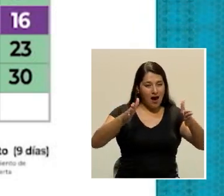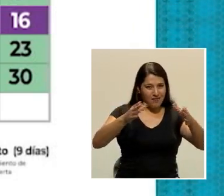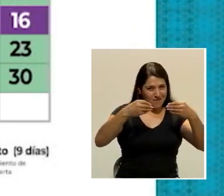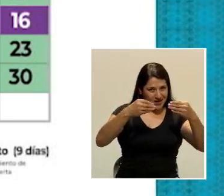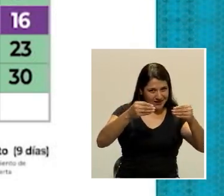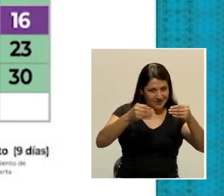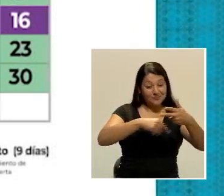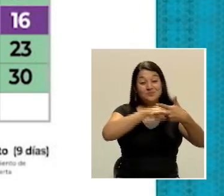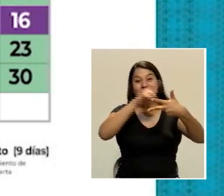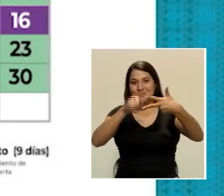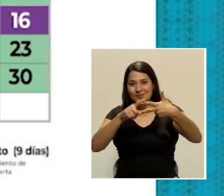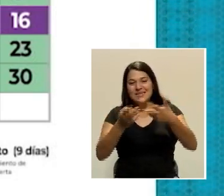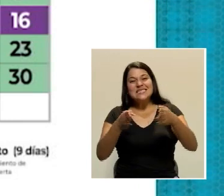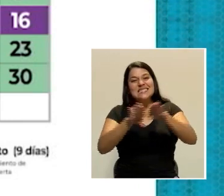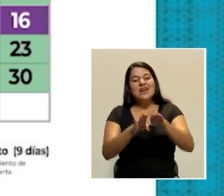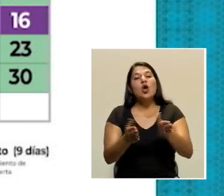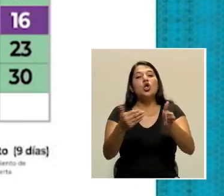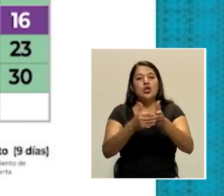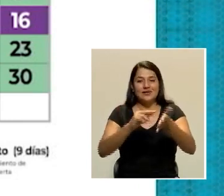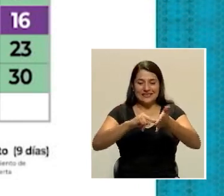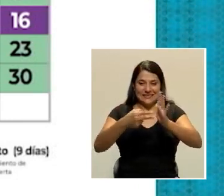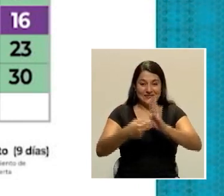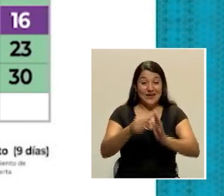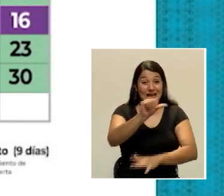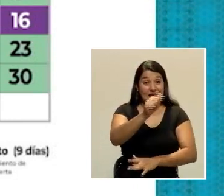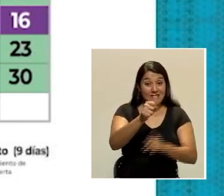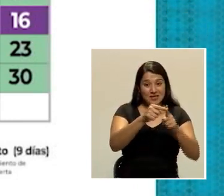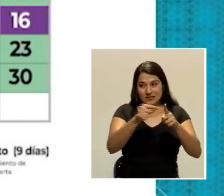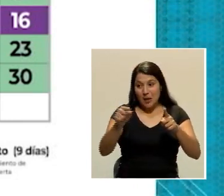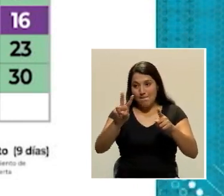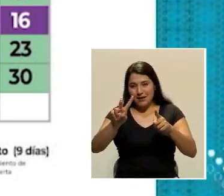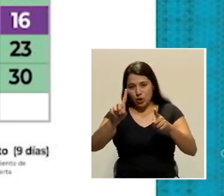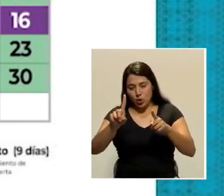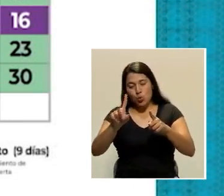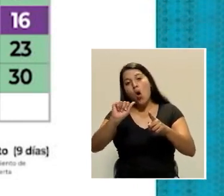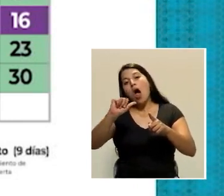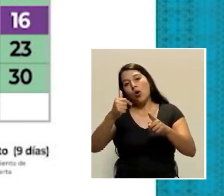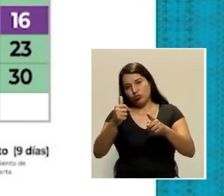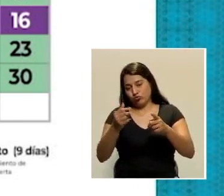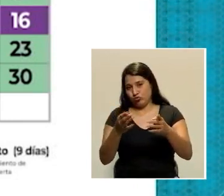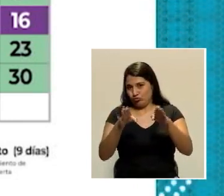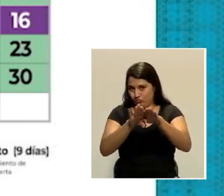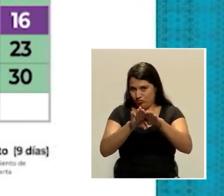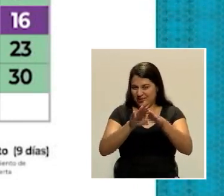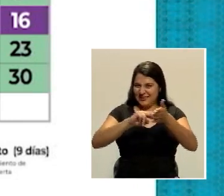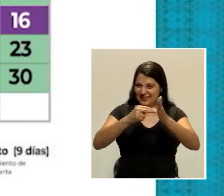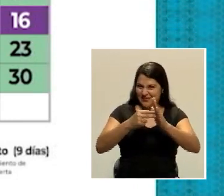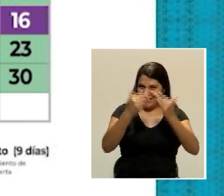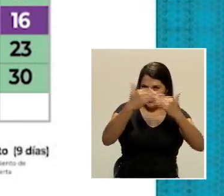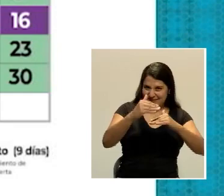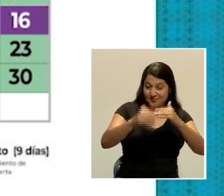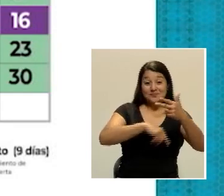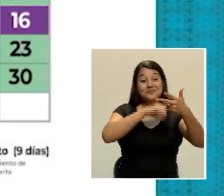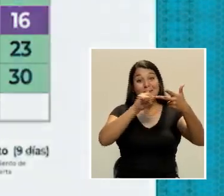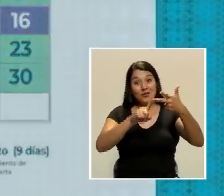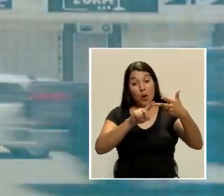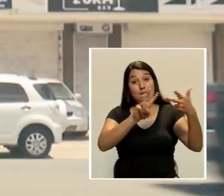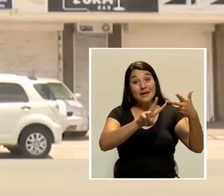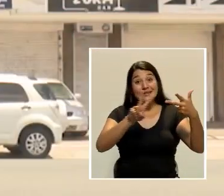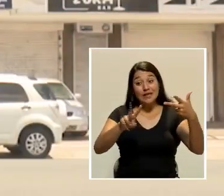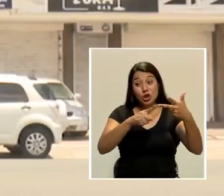10 de agosto. De acuerdo con el cronograma que estableció el gobierno para el mes de agosto, la fase de apertura comenzó desde el pasado 1 de agosto